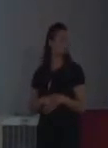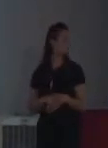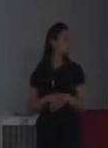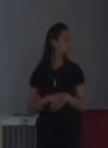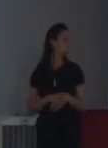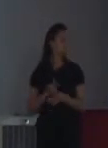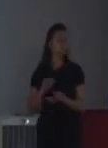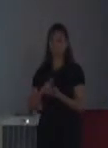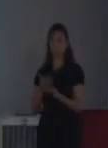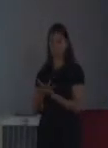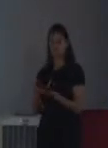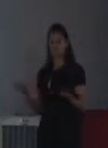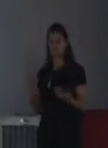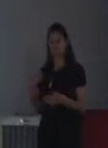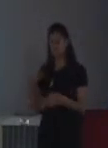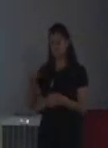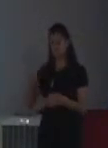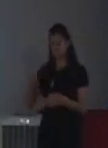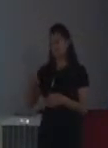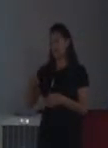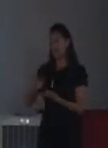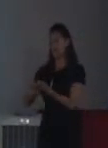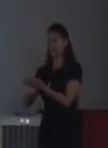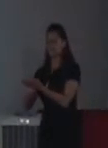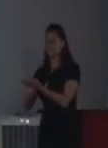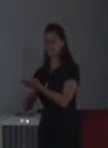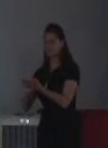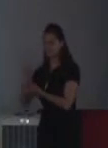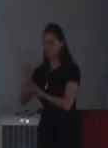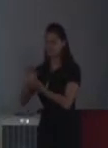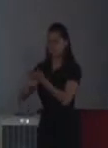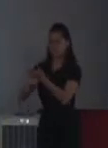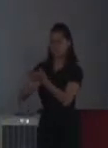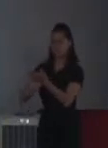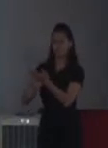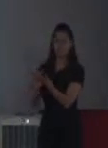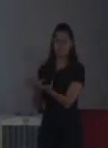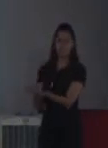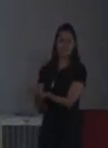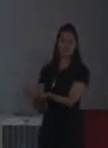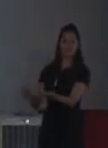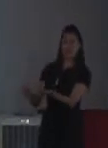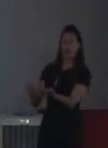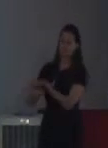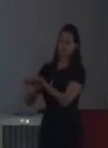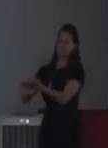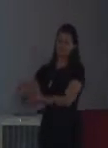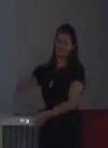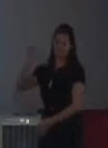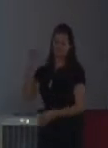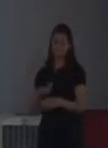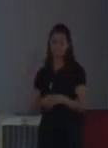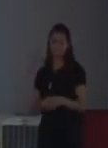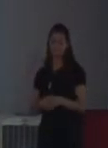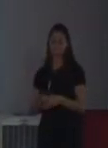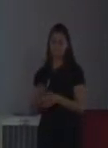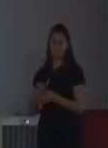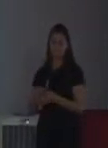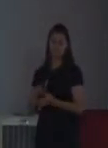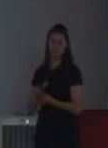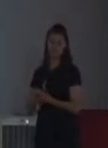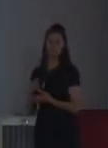se va necesitando es lo que se va arreglando. ¿Sí? En esa materia, por eso venimos, por